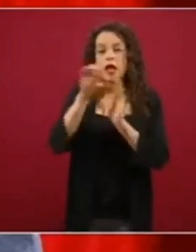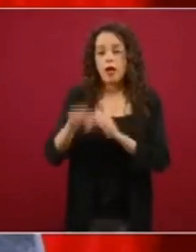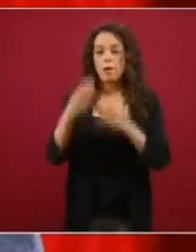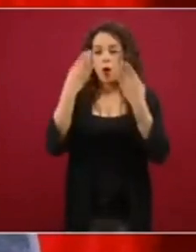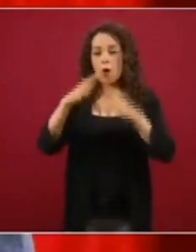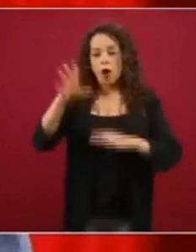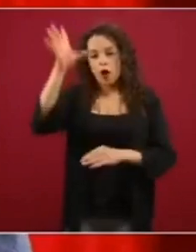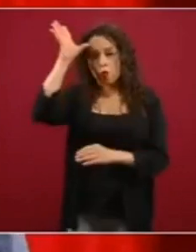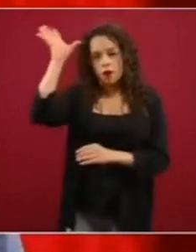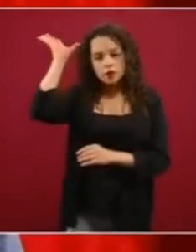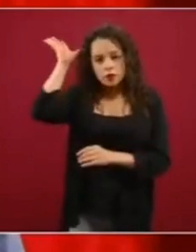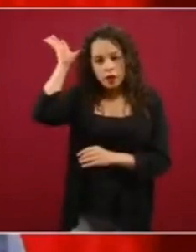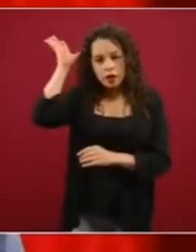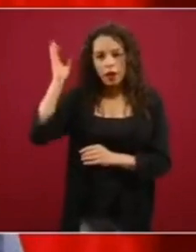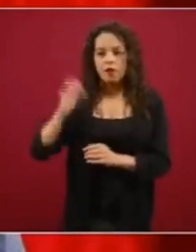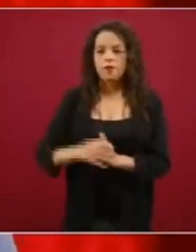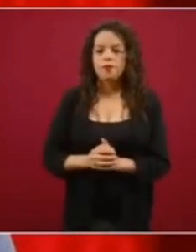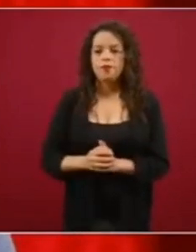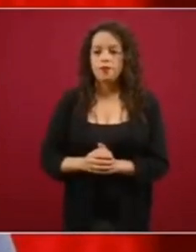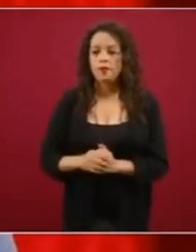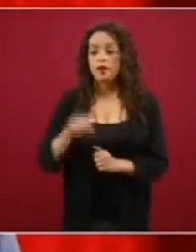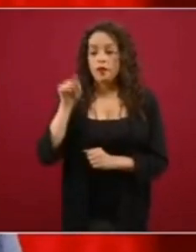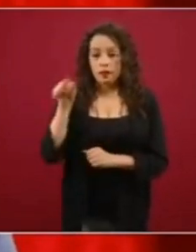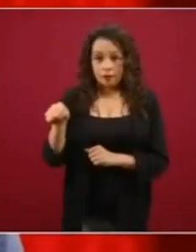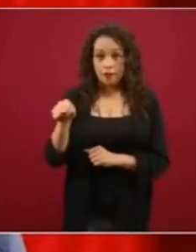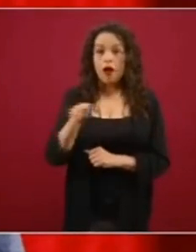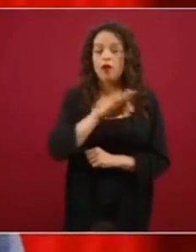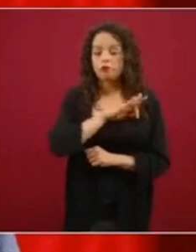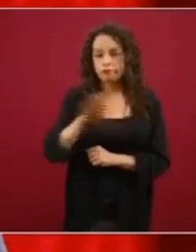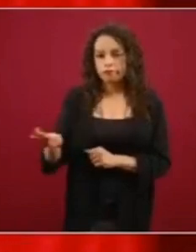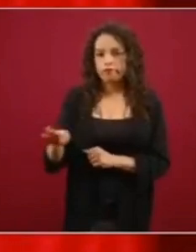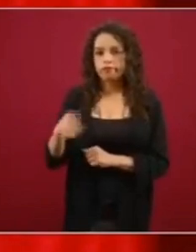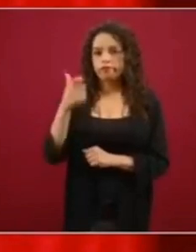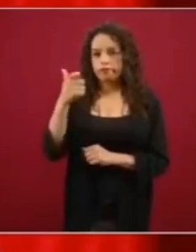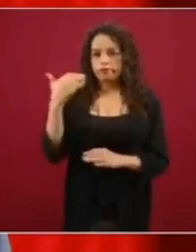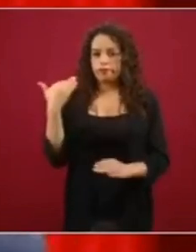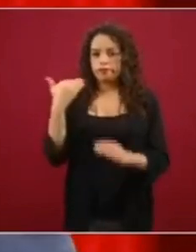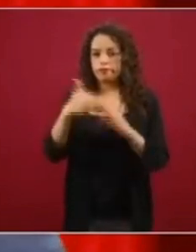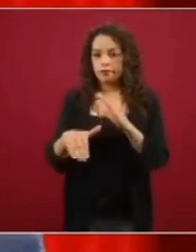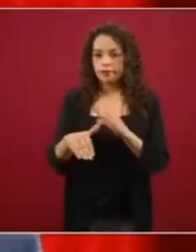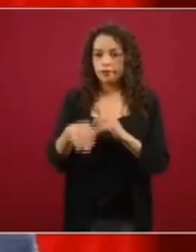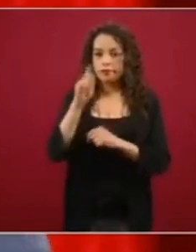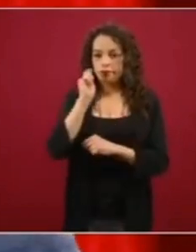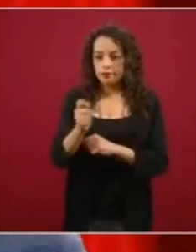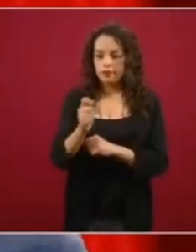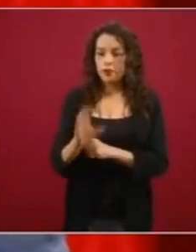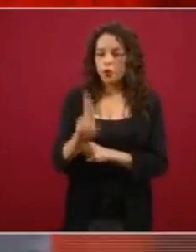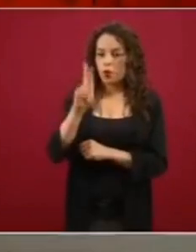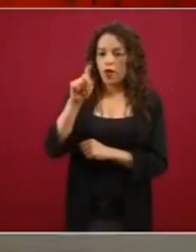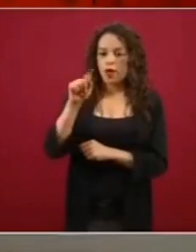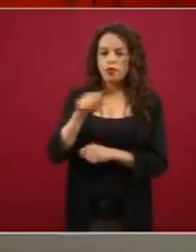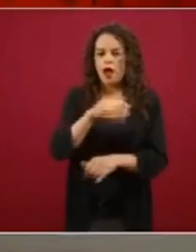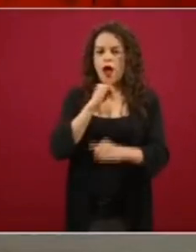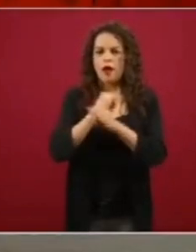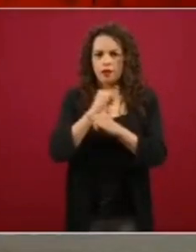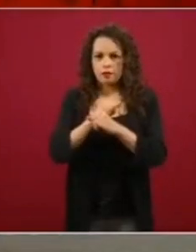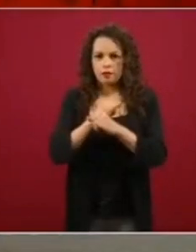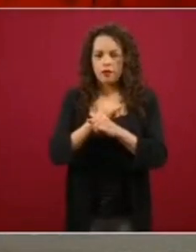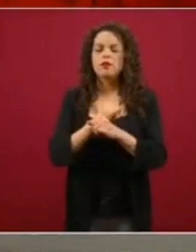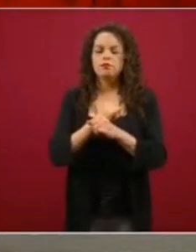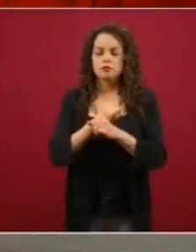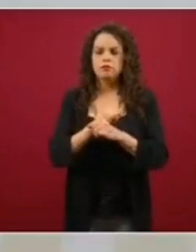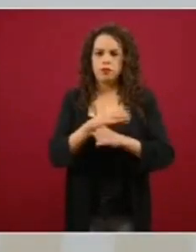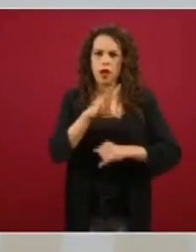la estrategia de entregar digitalmente también, o sea, dar la posibilidad de activar digitalmente la cuenta en una plataforma que tiene, que anuncia en su